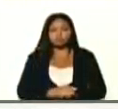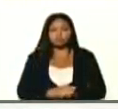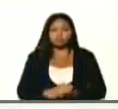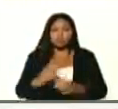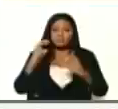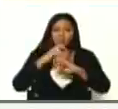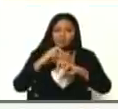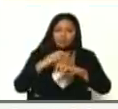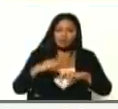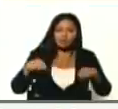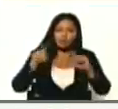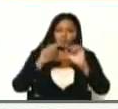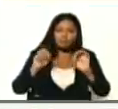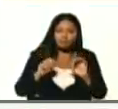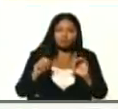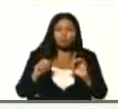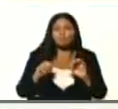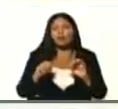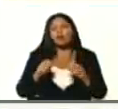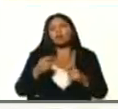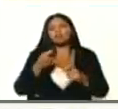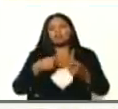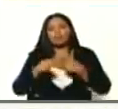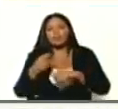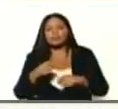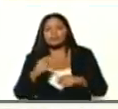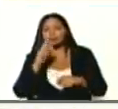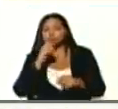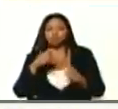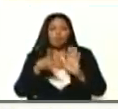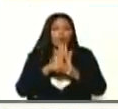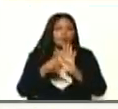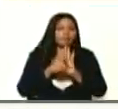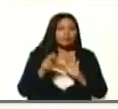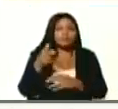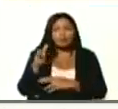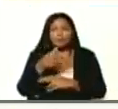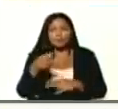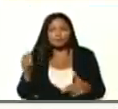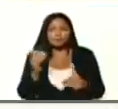de tráfico ilícito de armas, en lo que se han detenido a